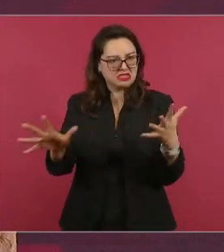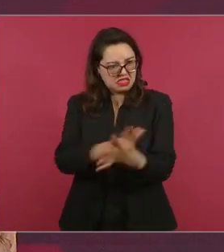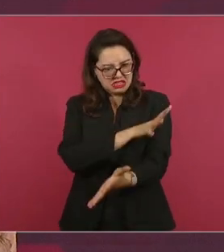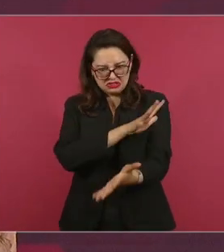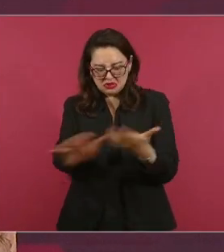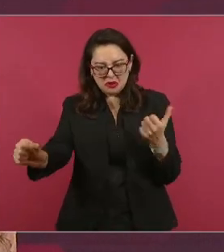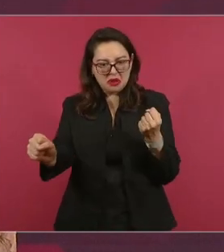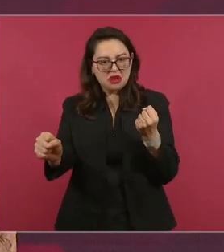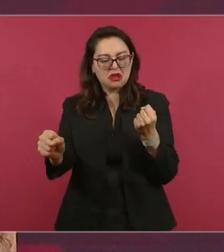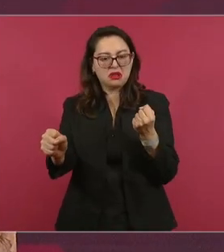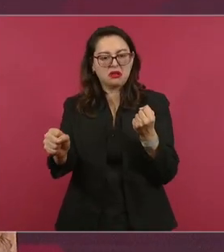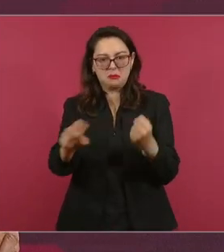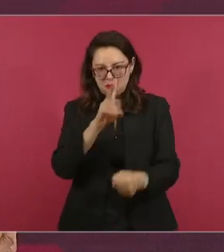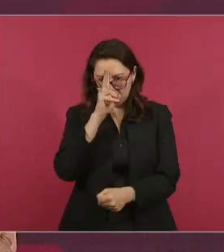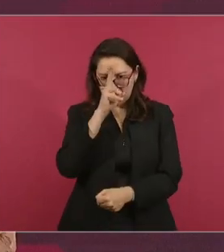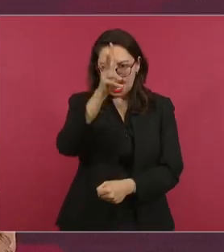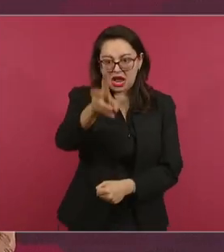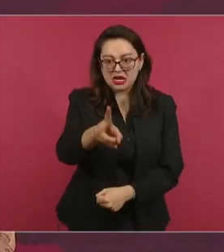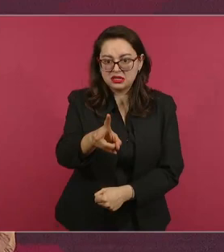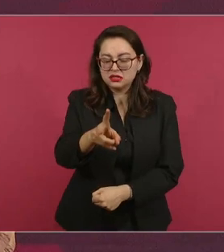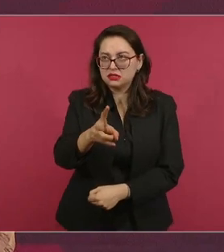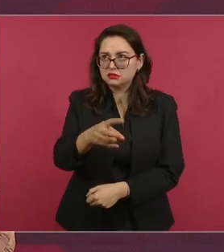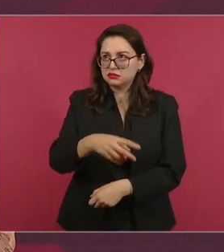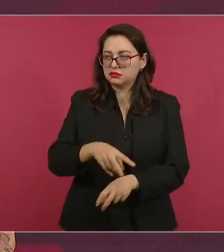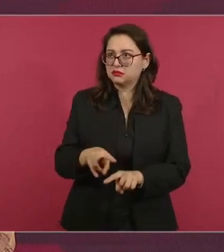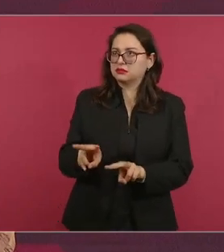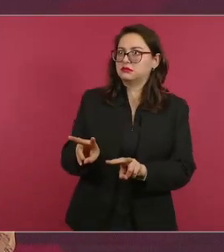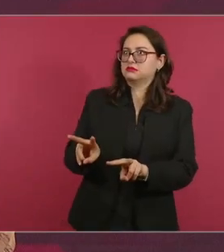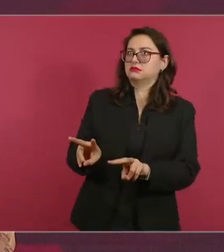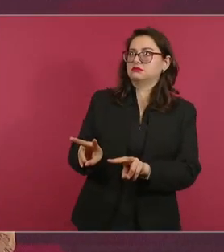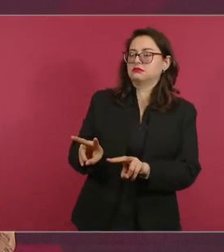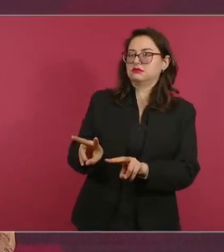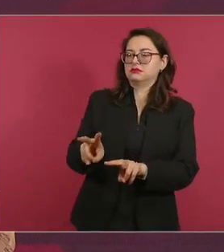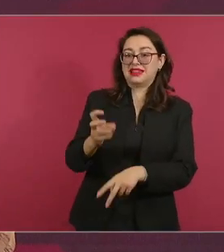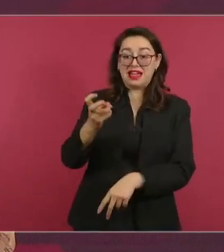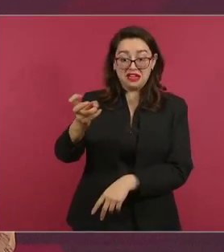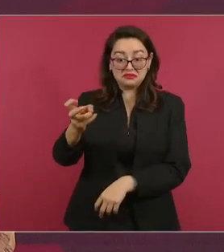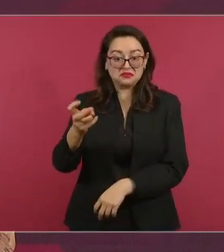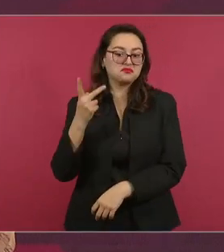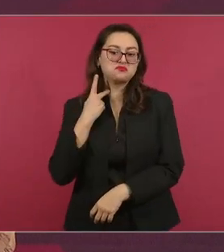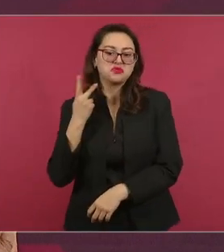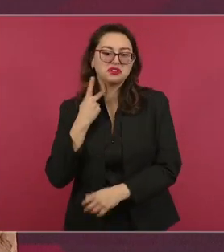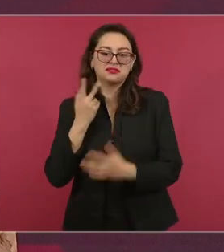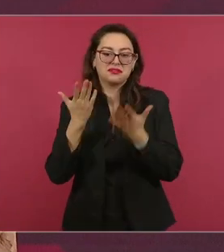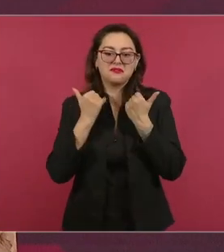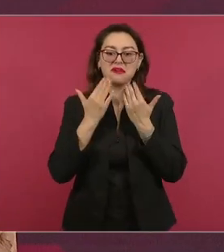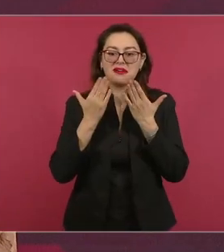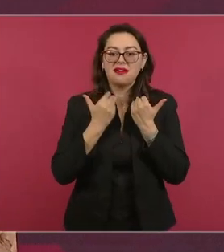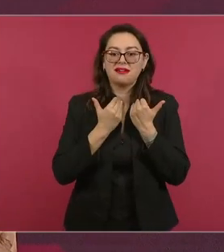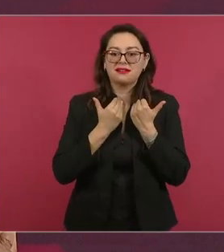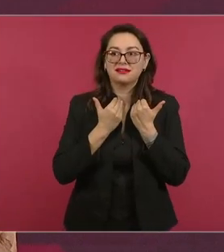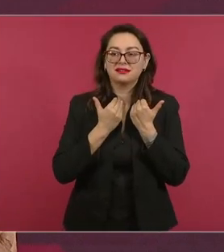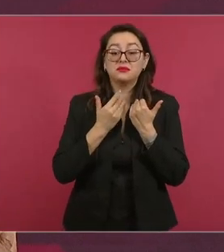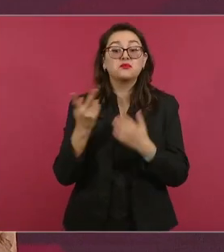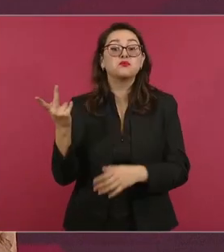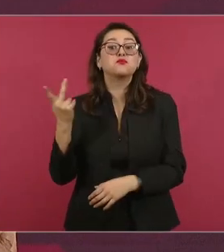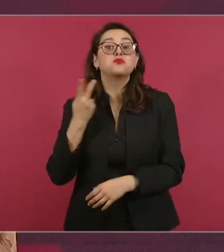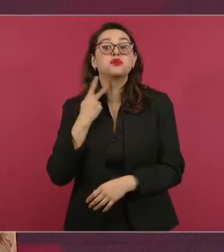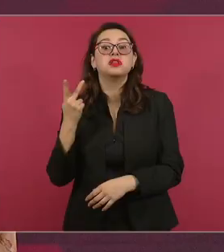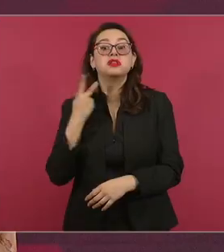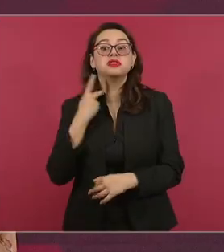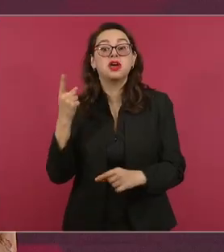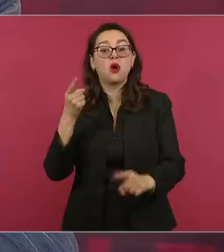destructivo, porque eso no es la política. La política se inventó para evitar la guerra.